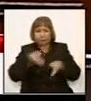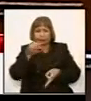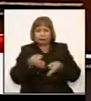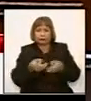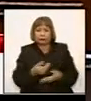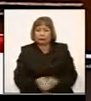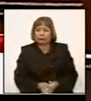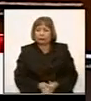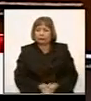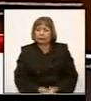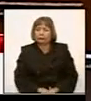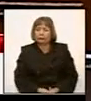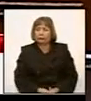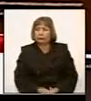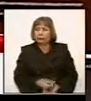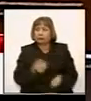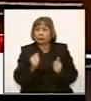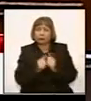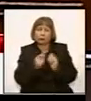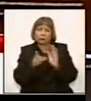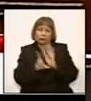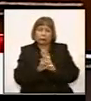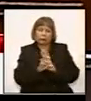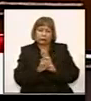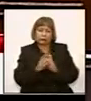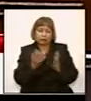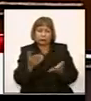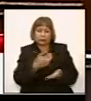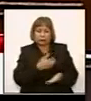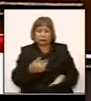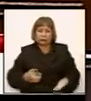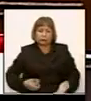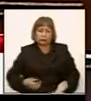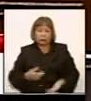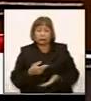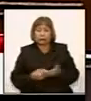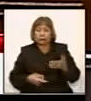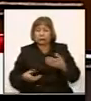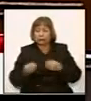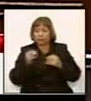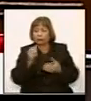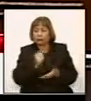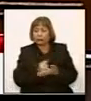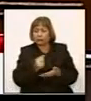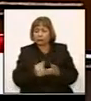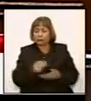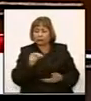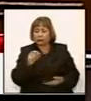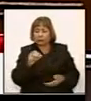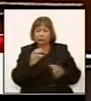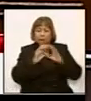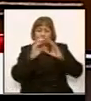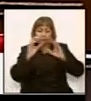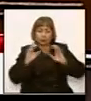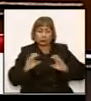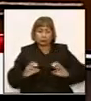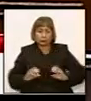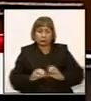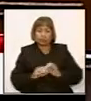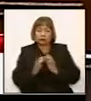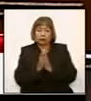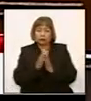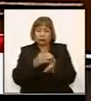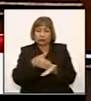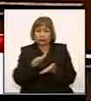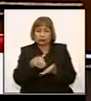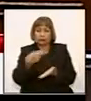jurisdiccionales. Con esta ley, presidente, facultamos a los notarios para certificar solicitudes de desalojo de